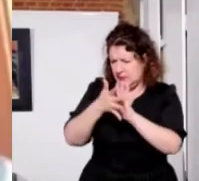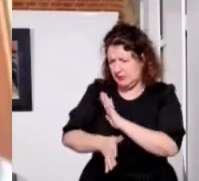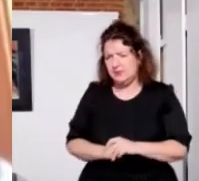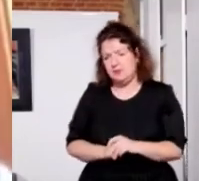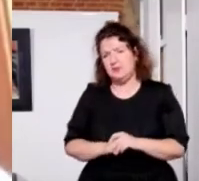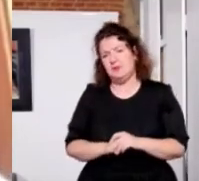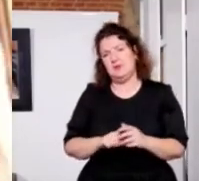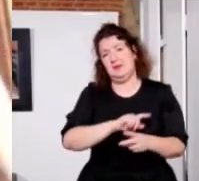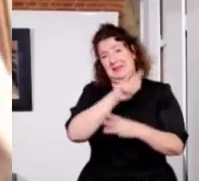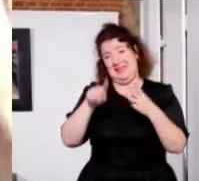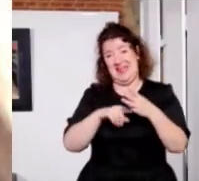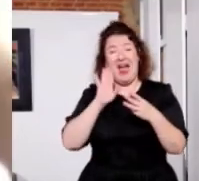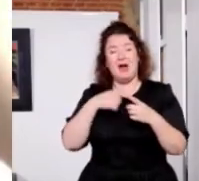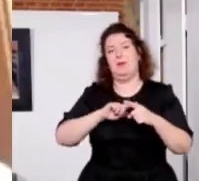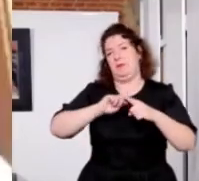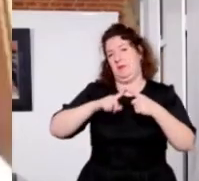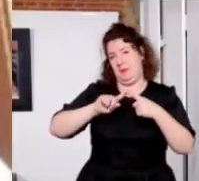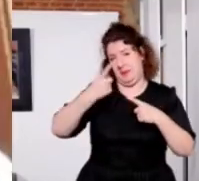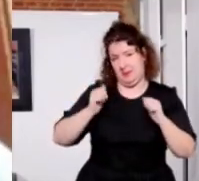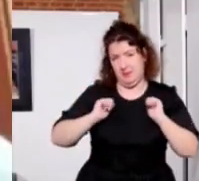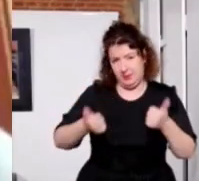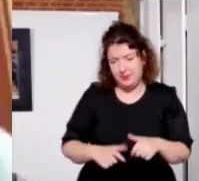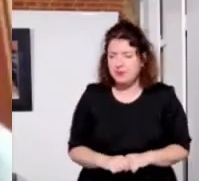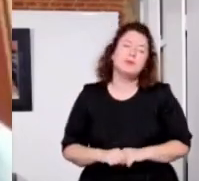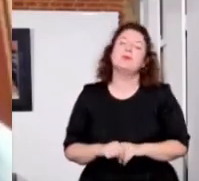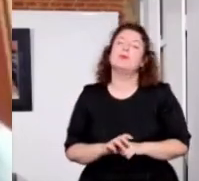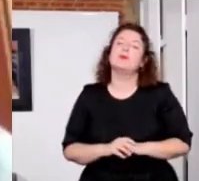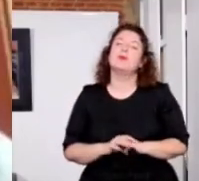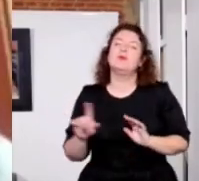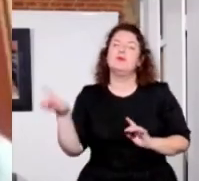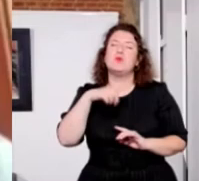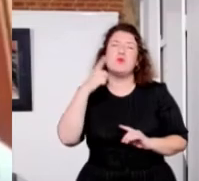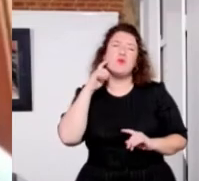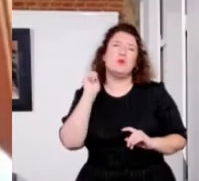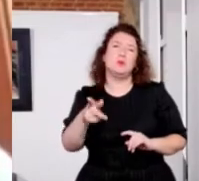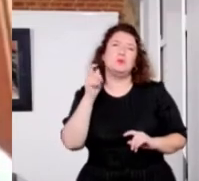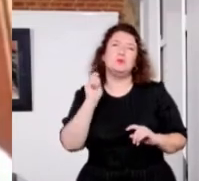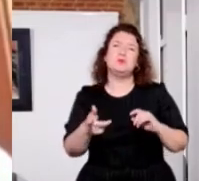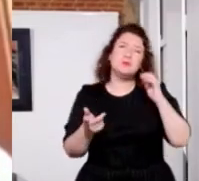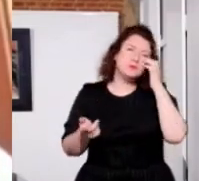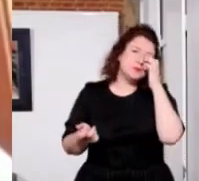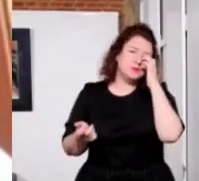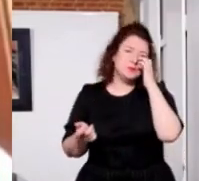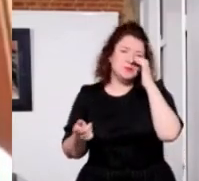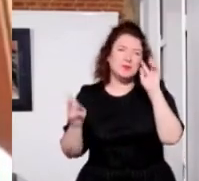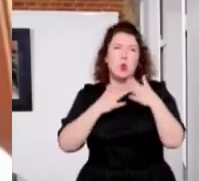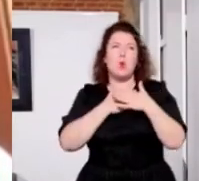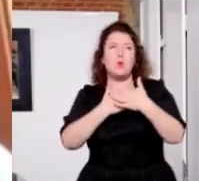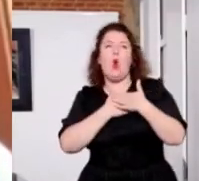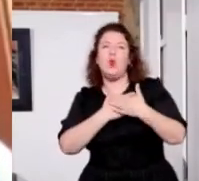puntos, vamos al primero. Se suele pensar, y es el nombre dice la cosa, que el